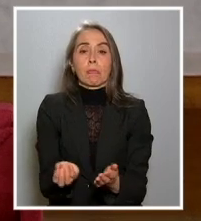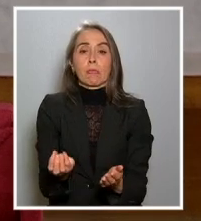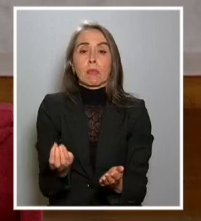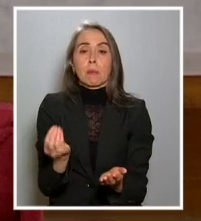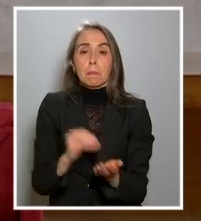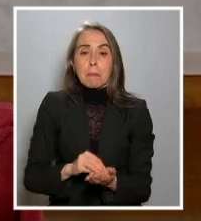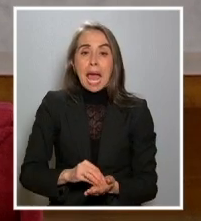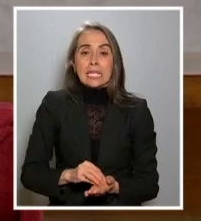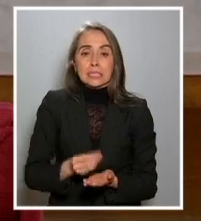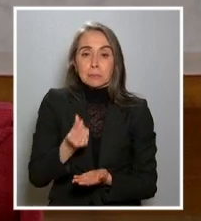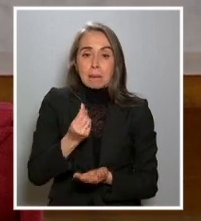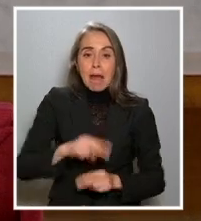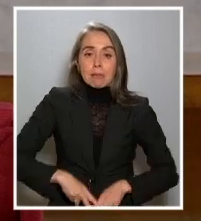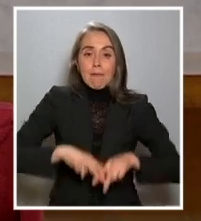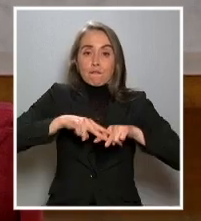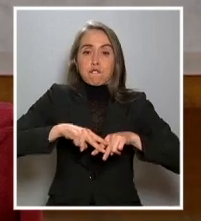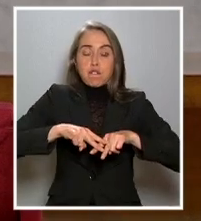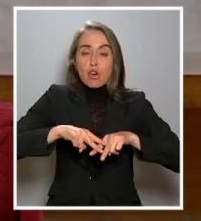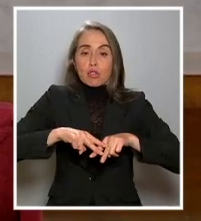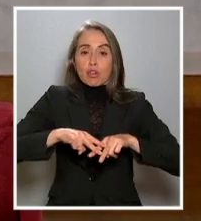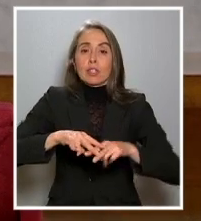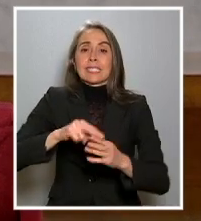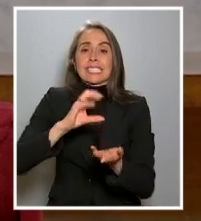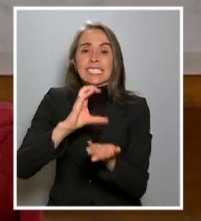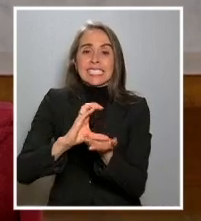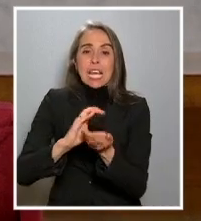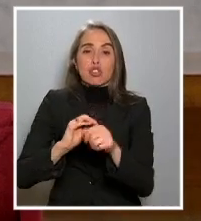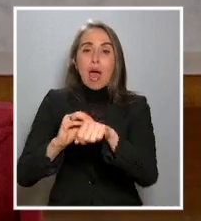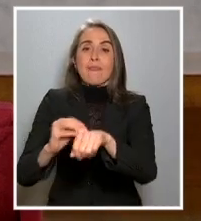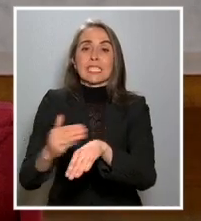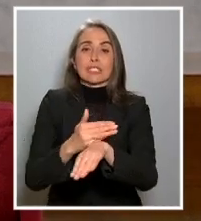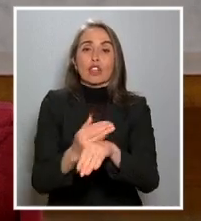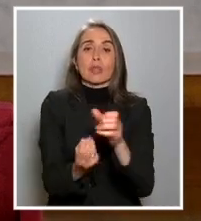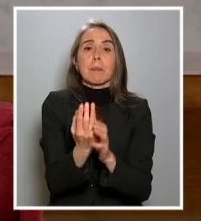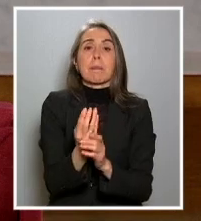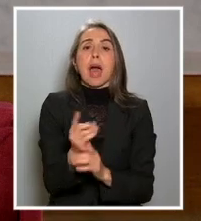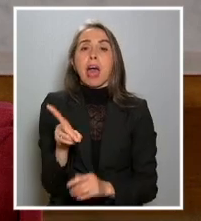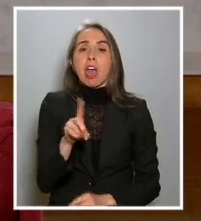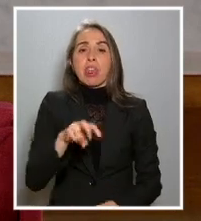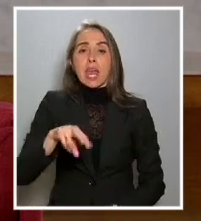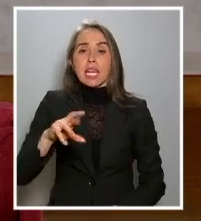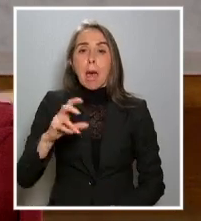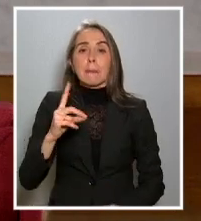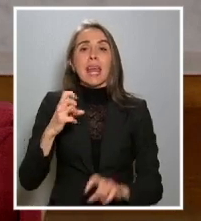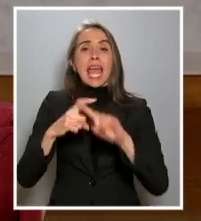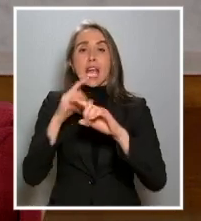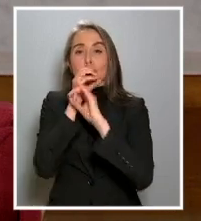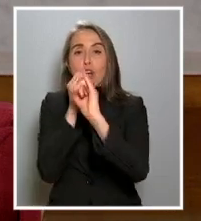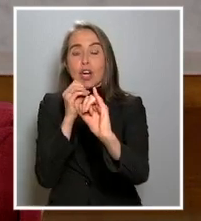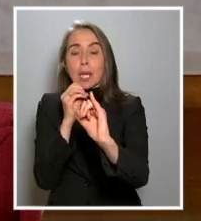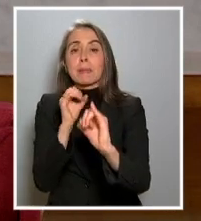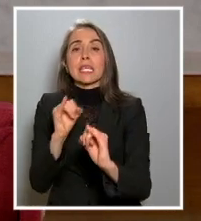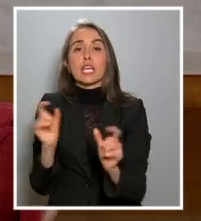los fondos para los centros de alerta temprana de SENAPRED y creamos el Consejo Nacional de Desarrollo